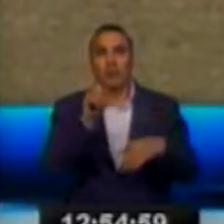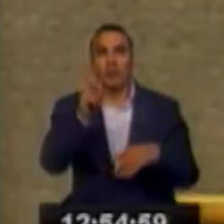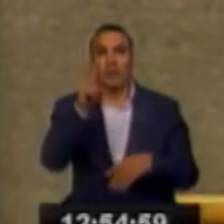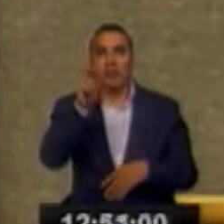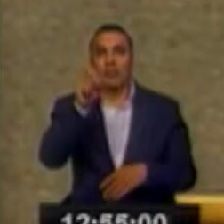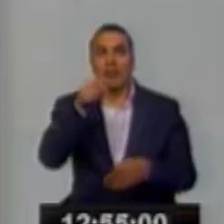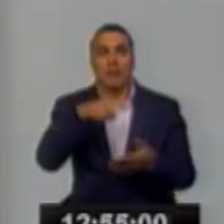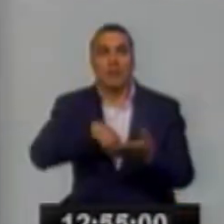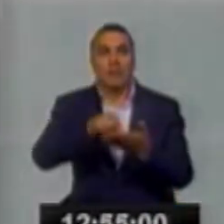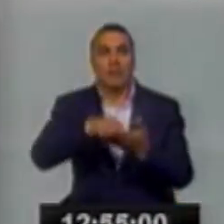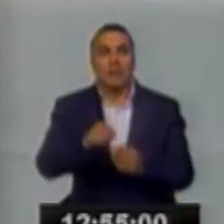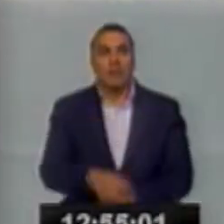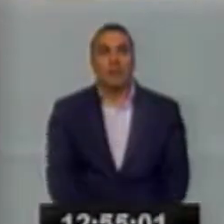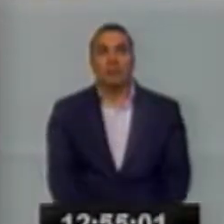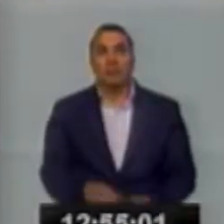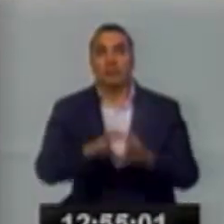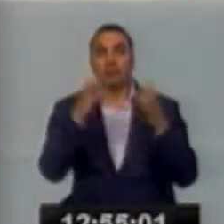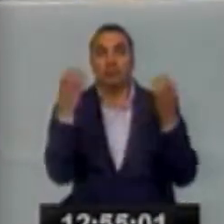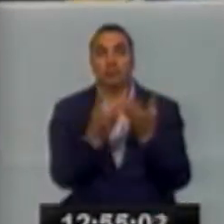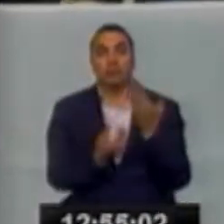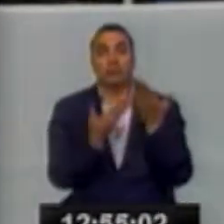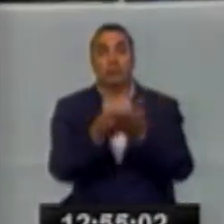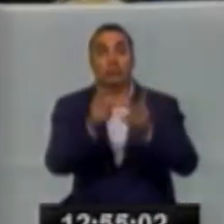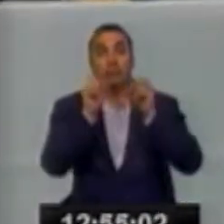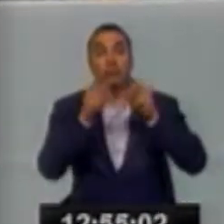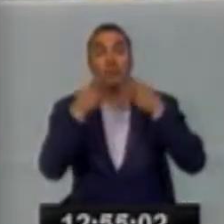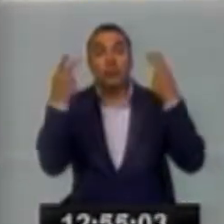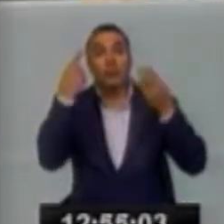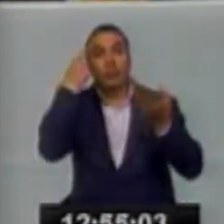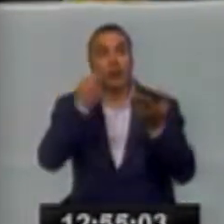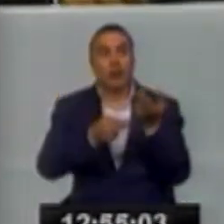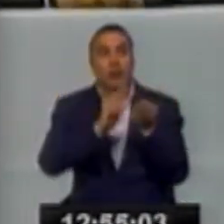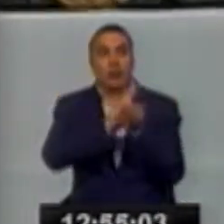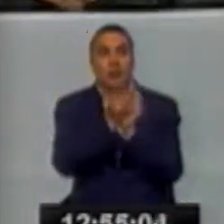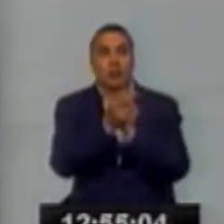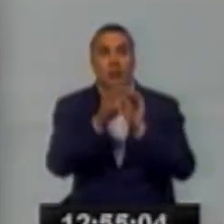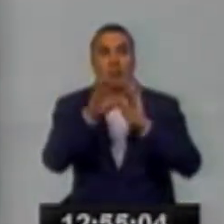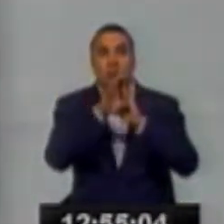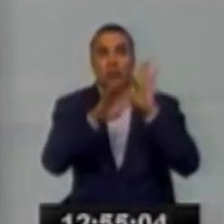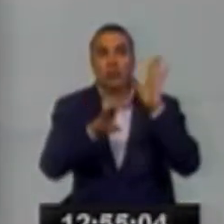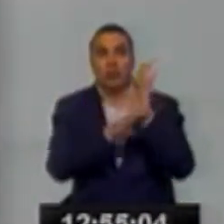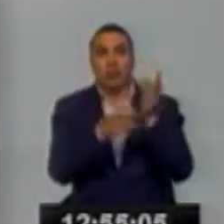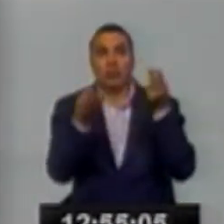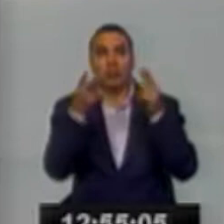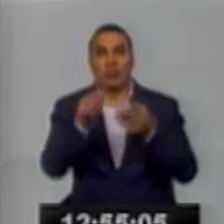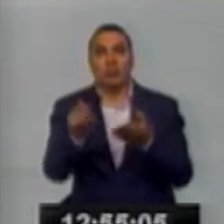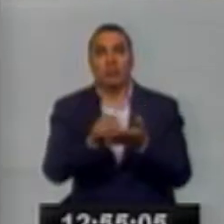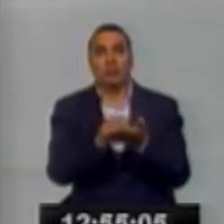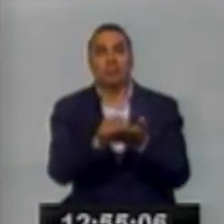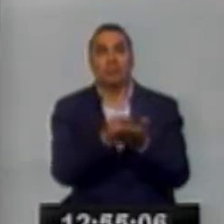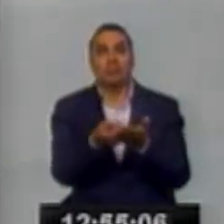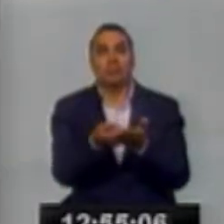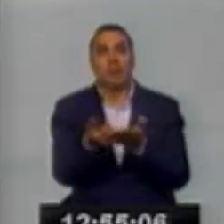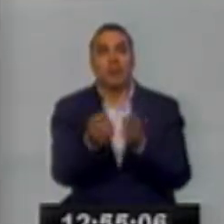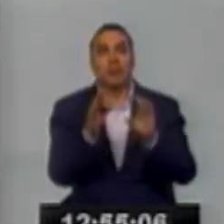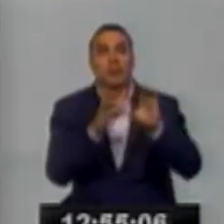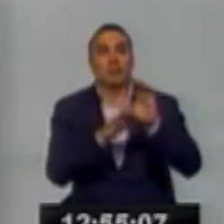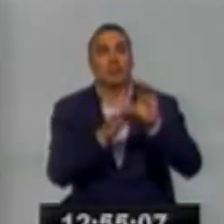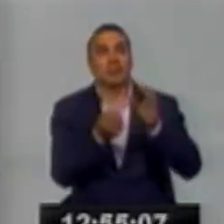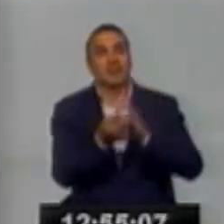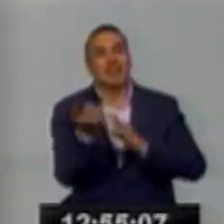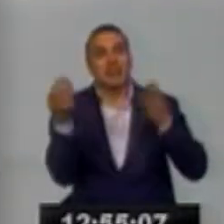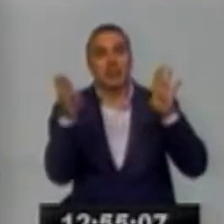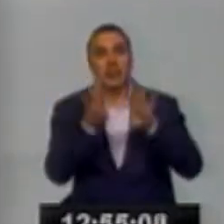132.620 firmas. El Comité plantea la consulta popular para una reforma parcial a la Constitución y eliminar el Consejo de Participación, que le